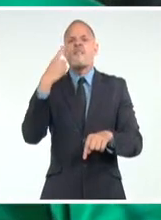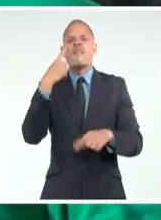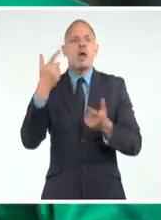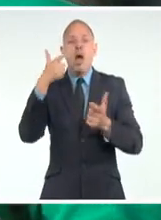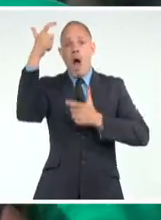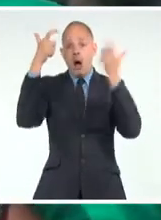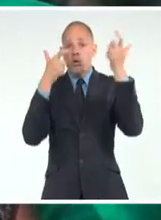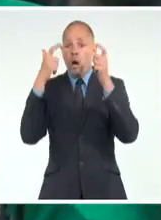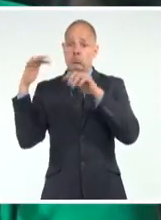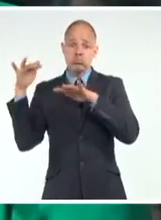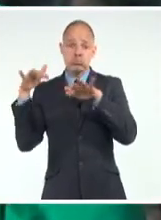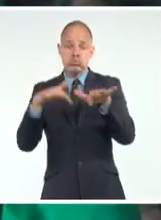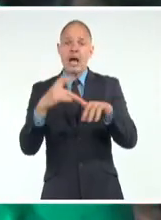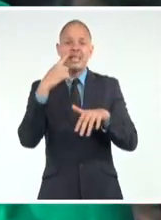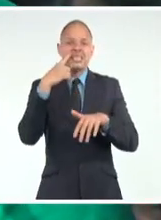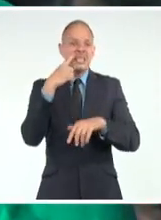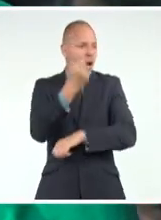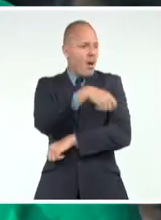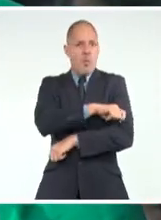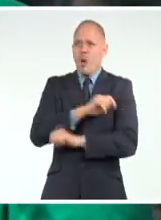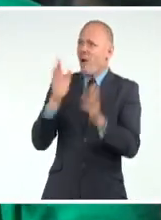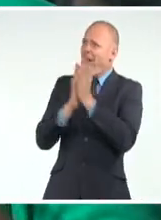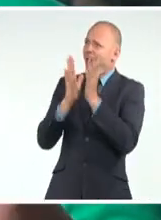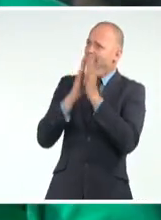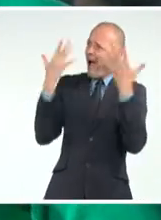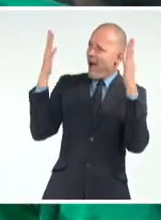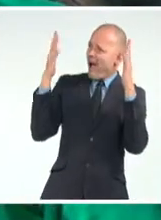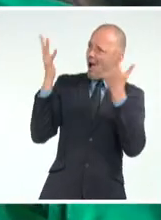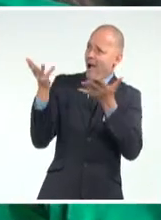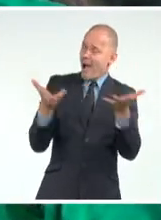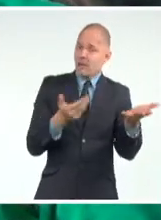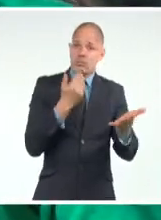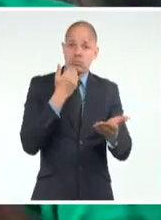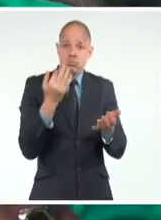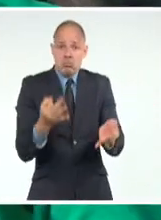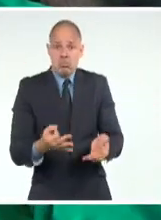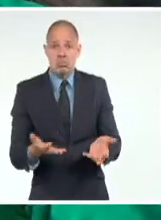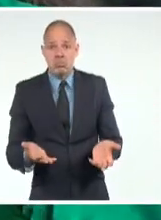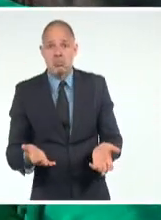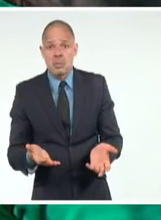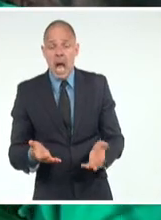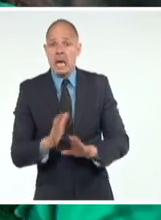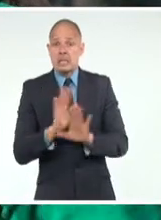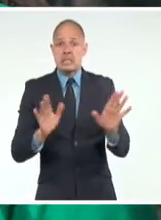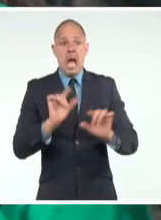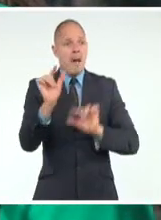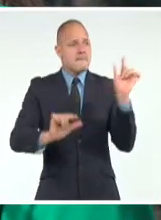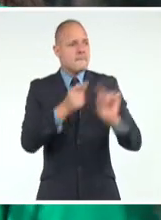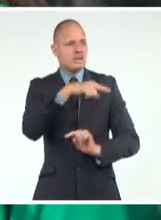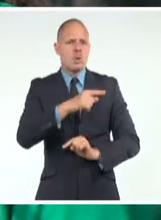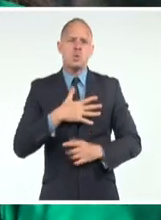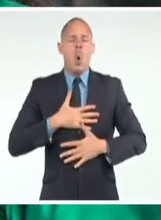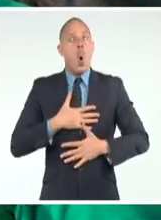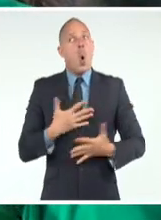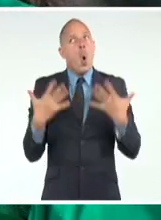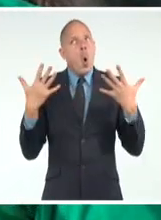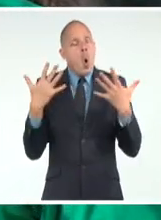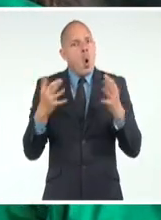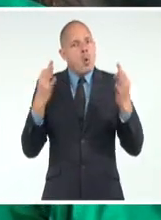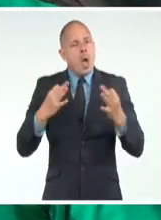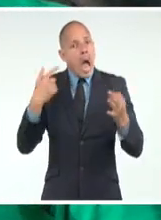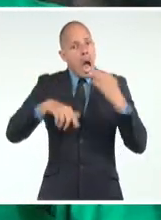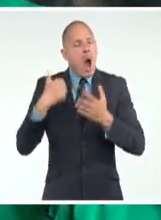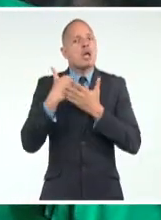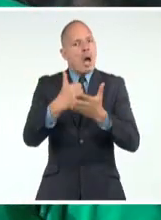cómo el pueblo se sentía seguro, de cómo cuando ustedes también llegaron, las personas también sintieron que llegaba el orden,